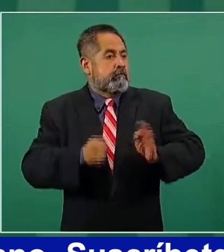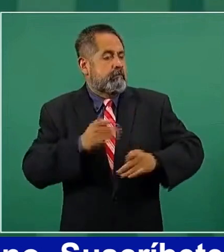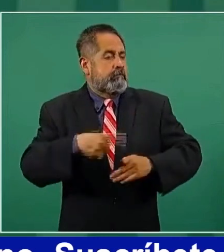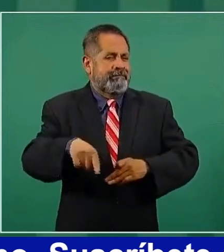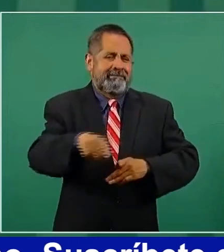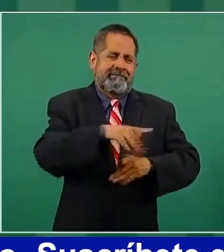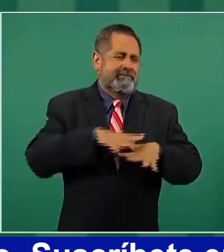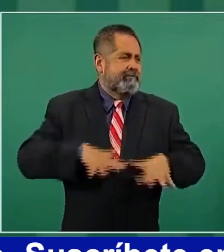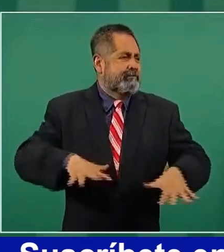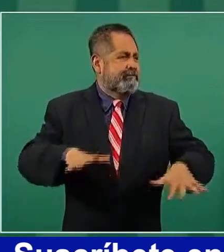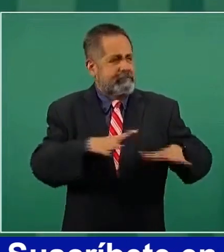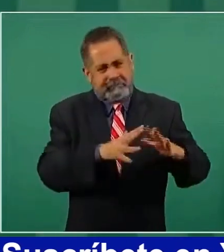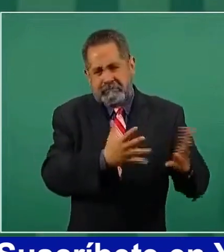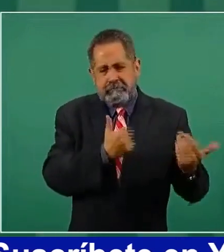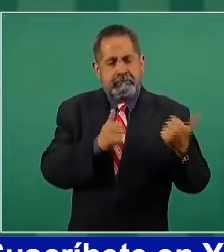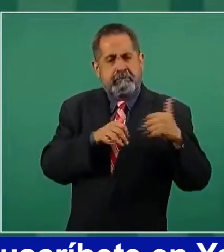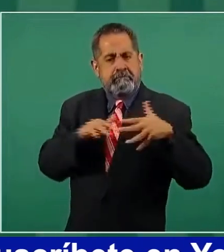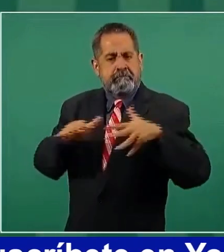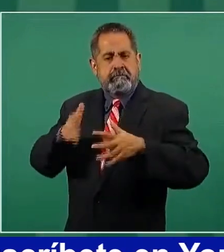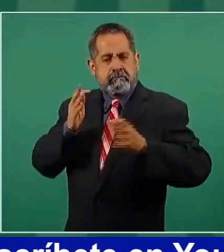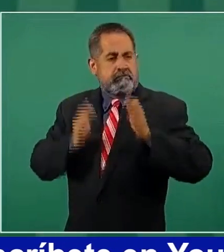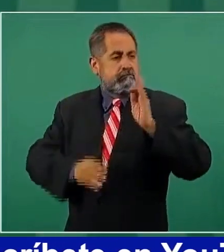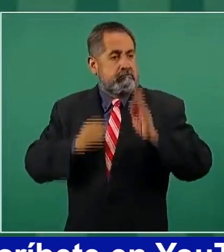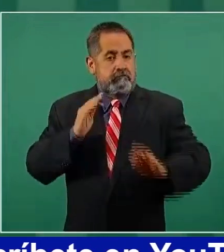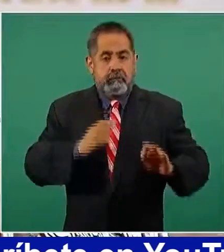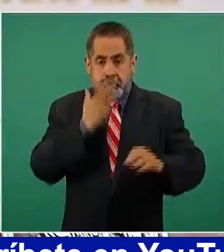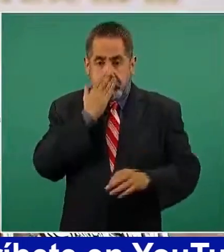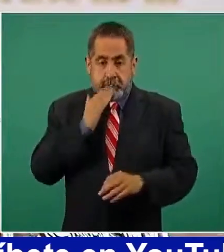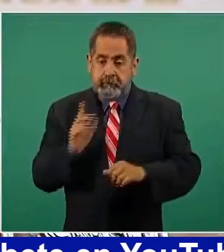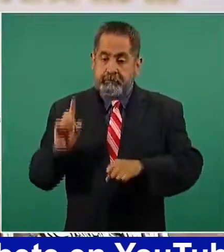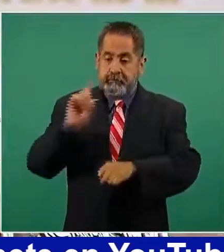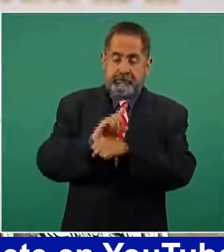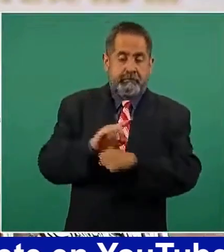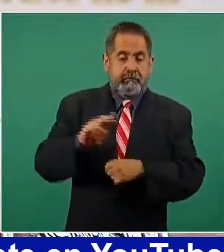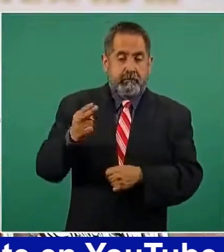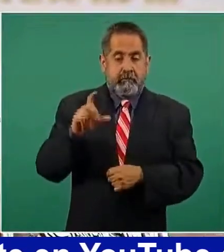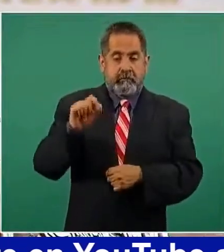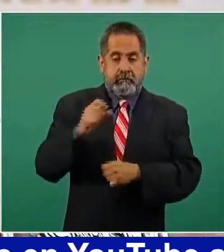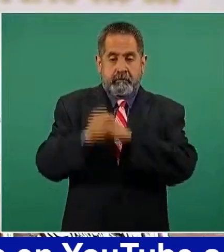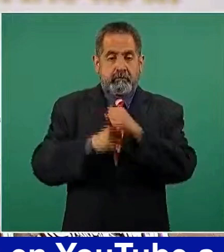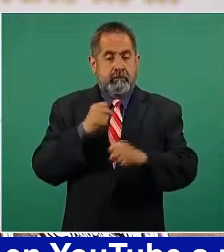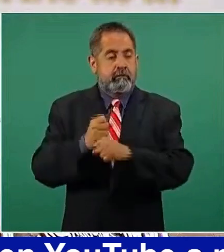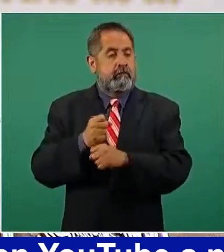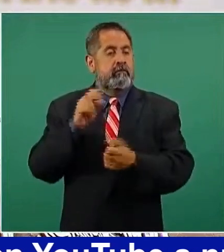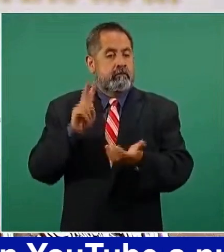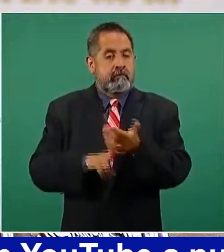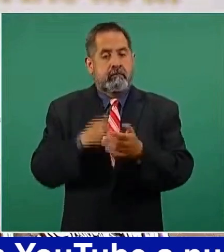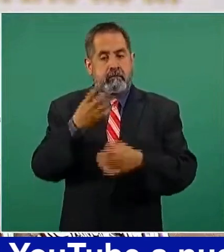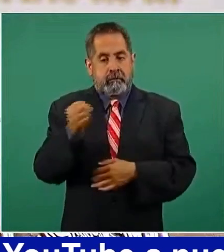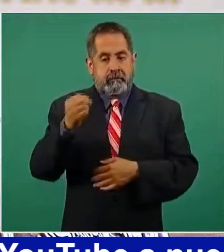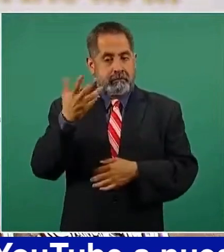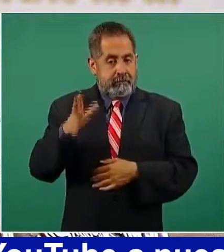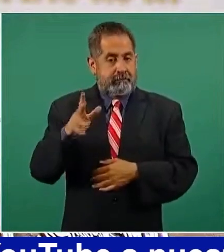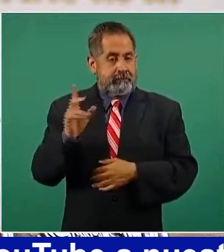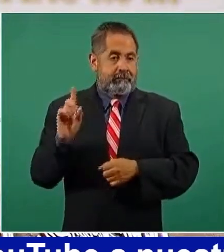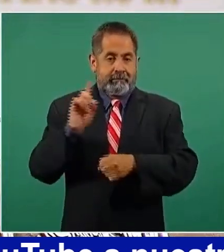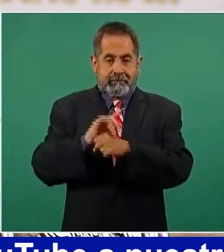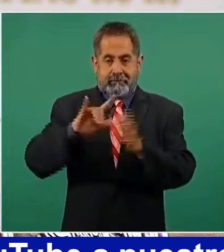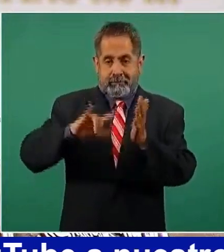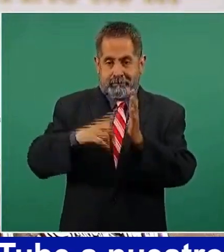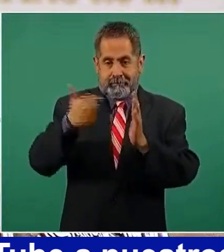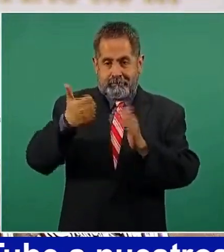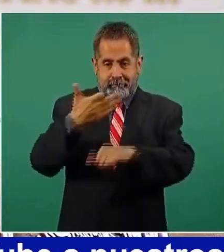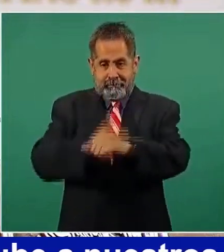que convoca al pueblo a tomar las armas el día 20 de noviembre de 1910 a las 6 de la tarde, que hasta le